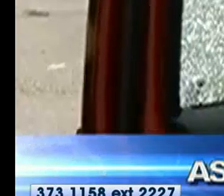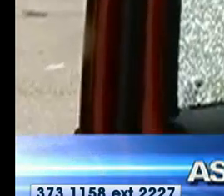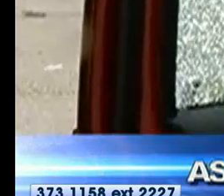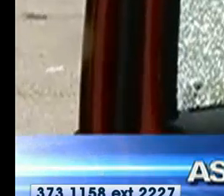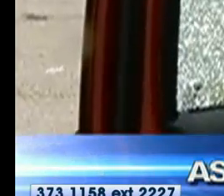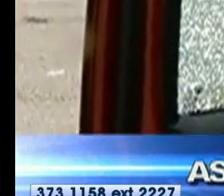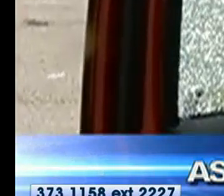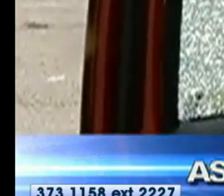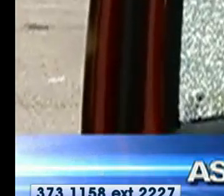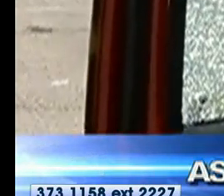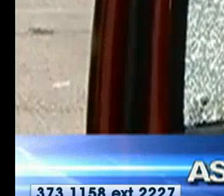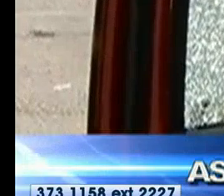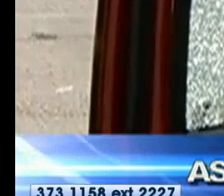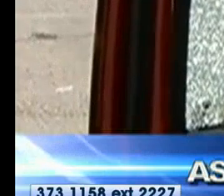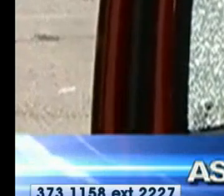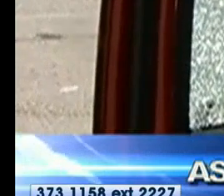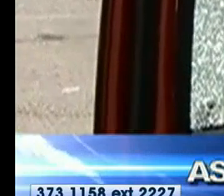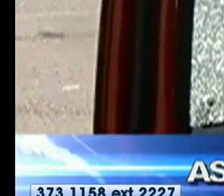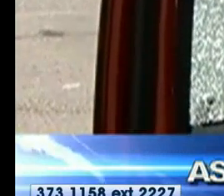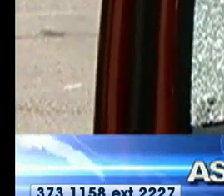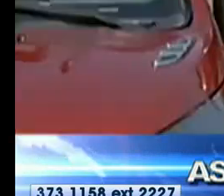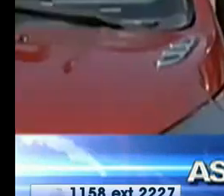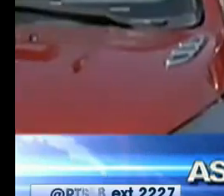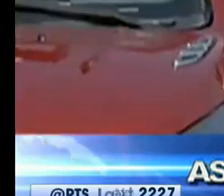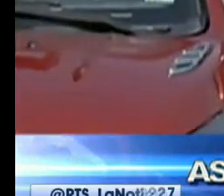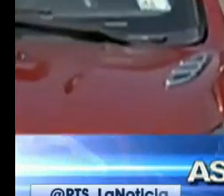la compra de un automotor.